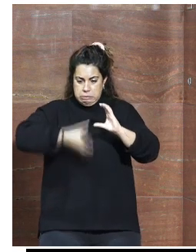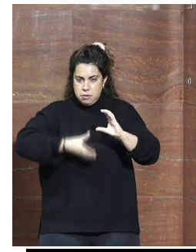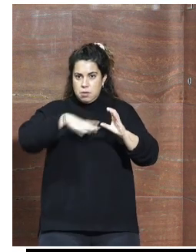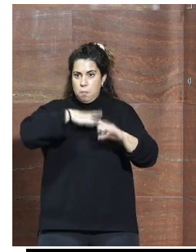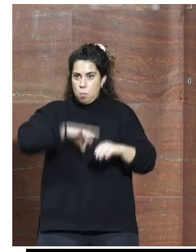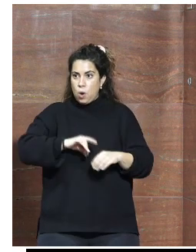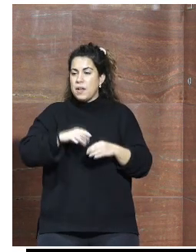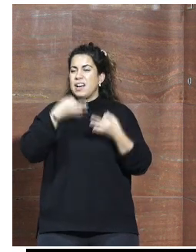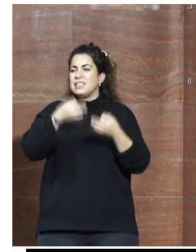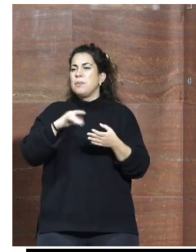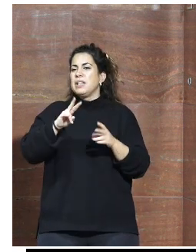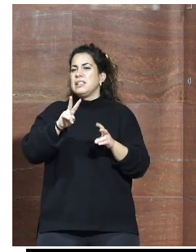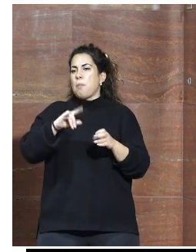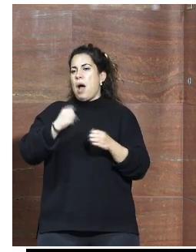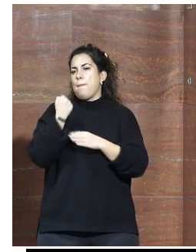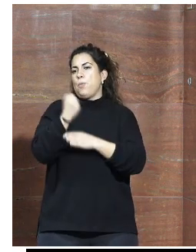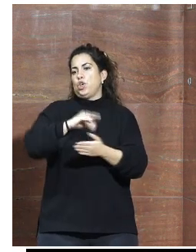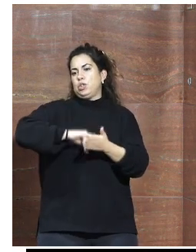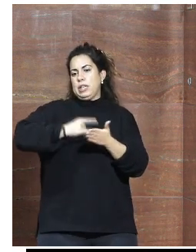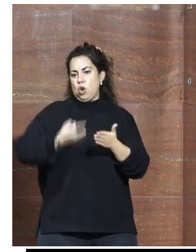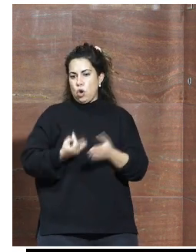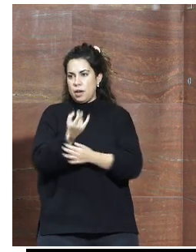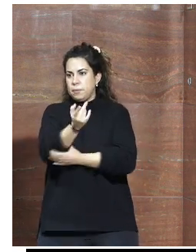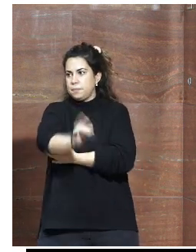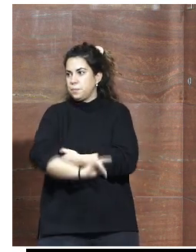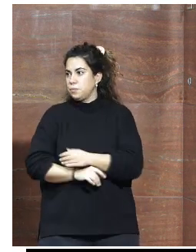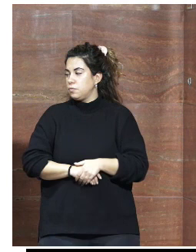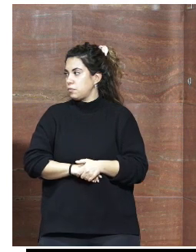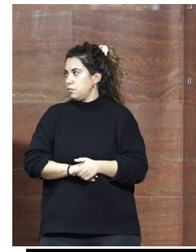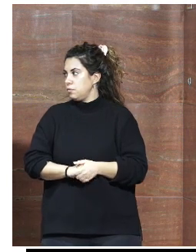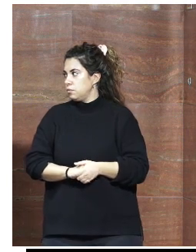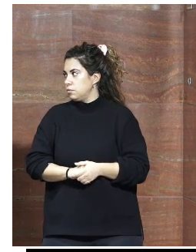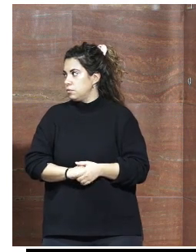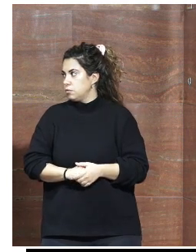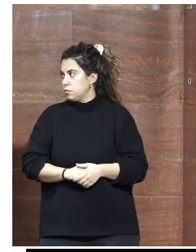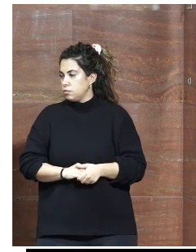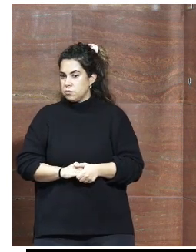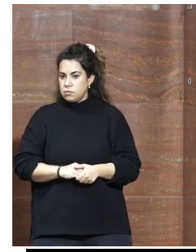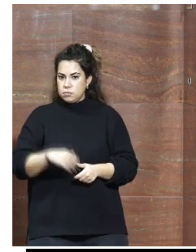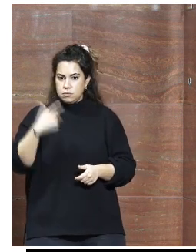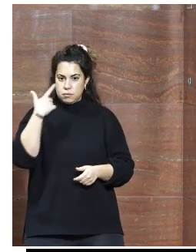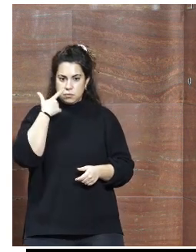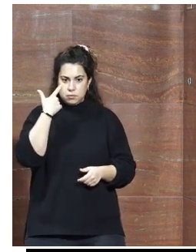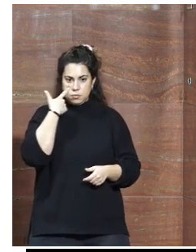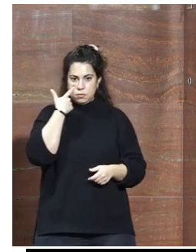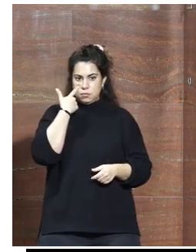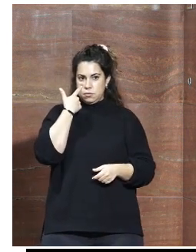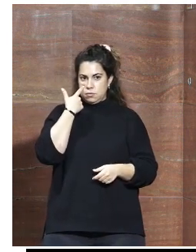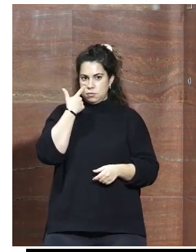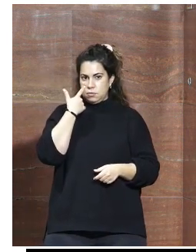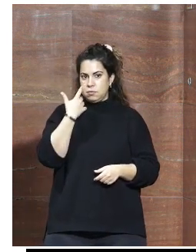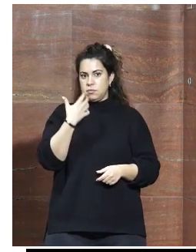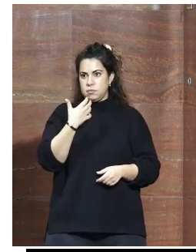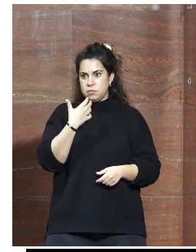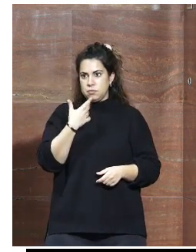la tecnología como un apoyo, ¿no? Pero yo creo que es interesante. Vamos a ver. Si